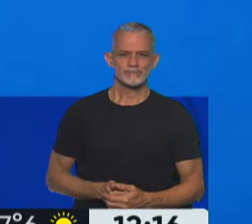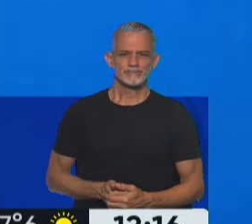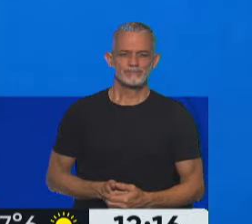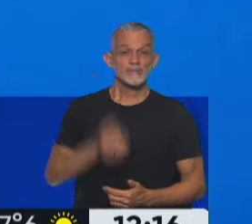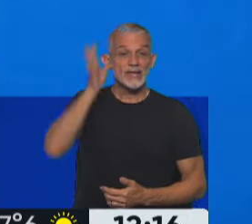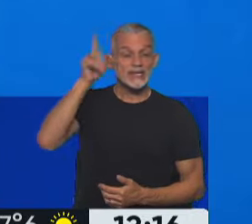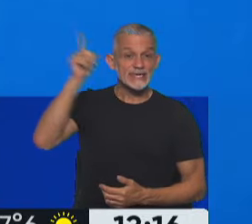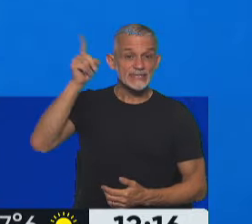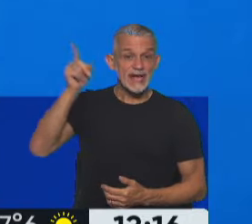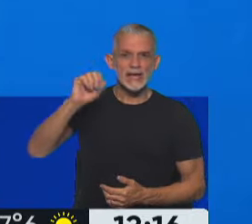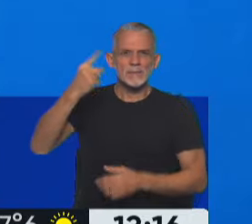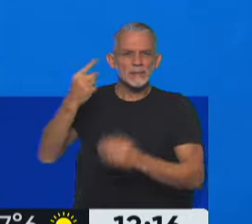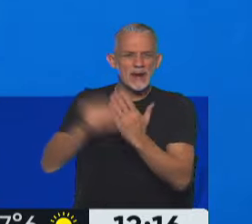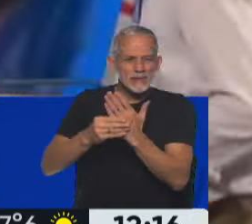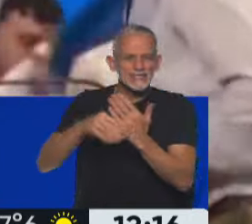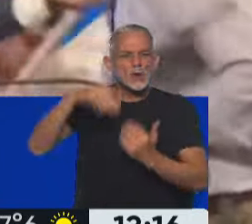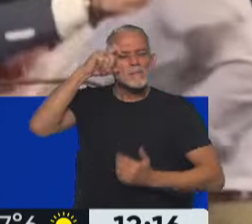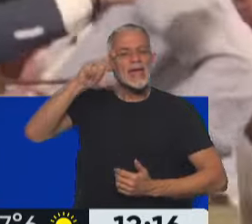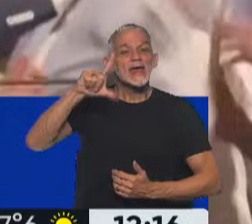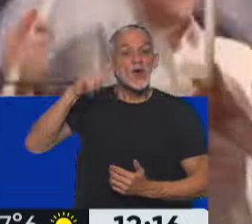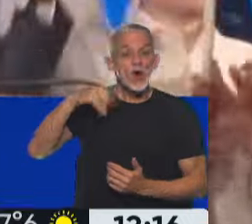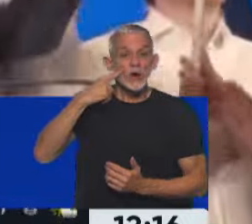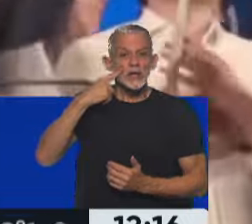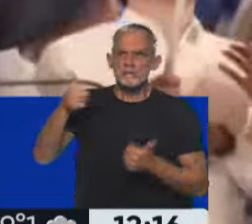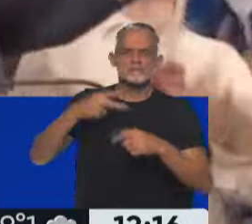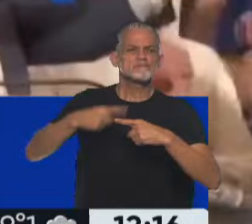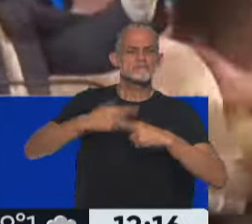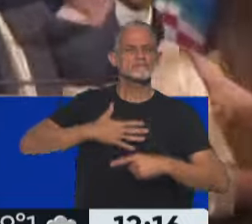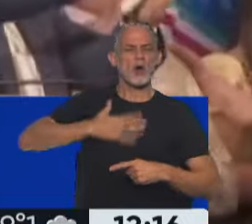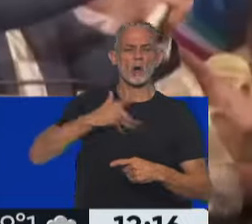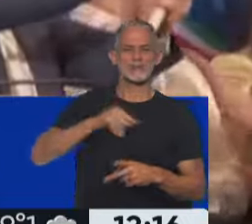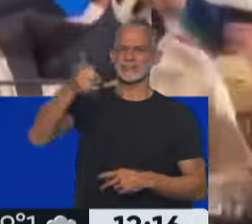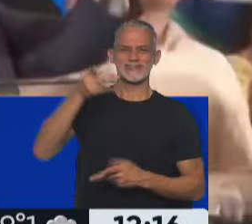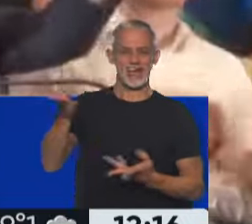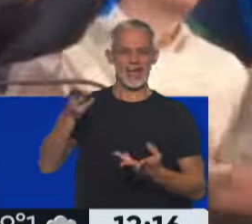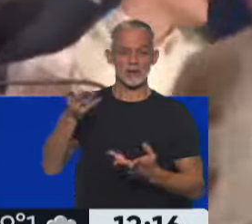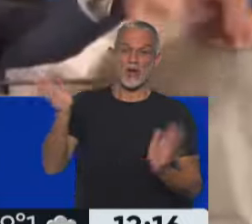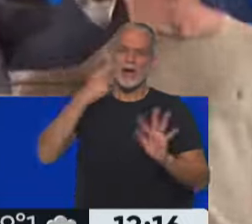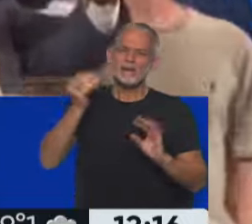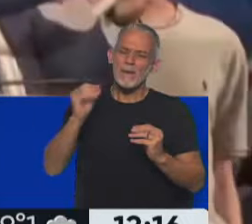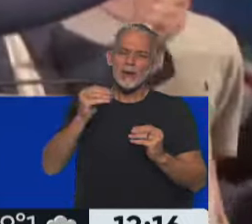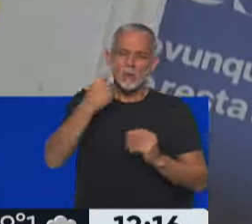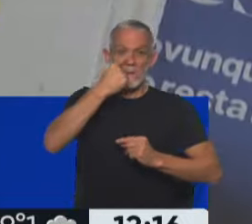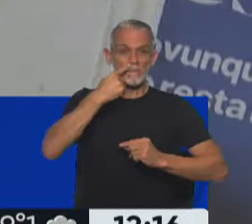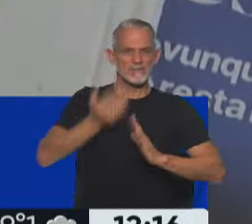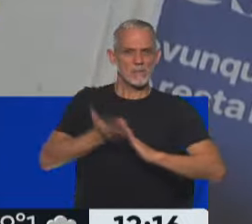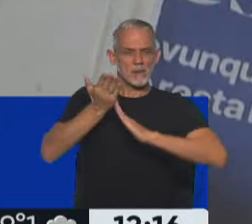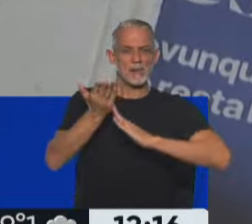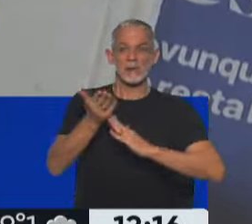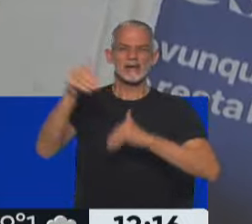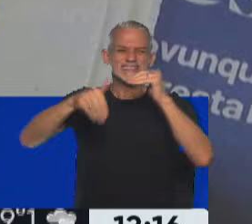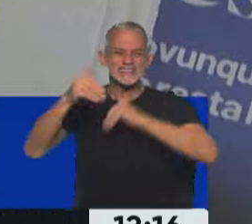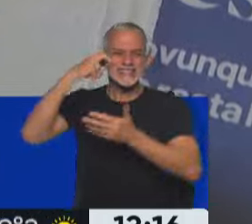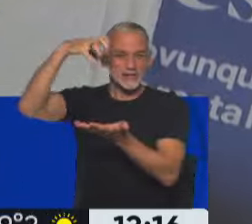En Italia, la primera ministra Giorgia Meloni celebró los resultados que la favorecieron y ahora apuesta a levantar su perfil político en la próxima